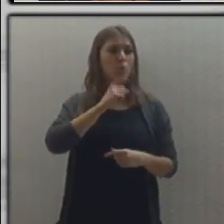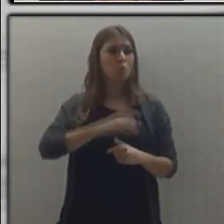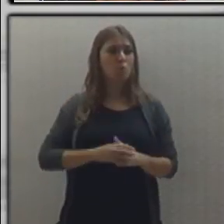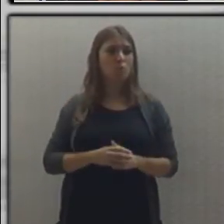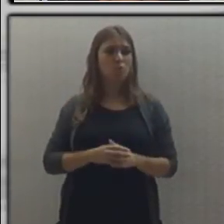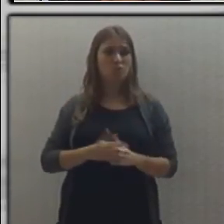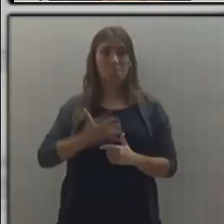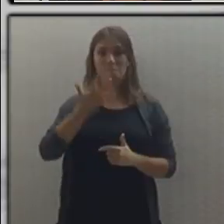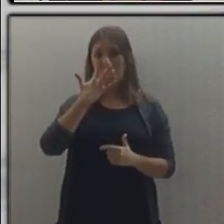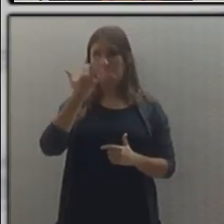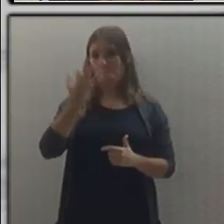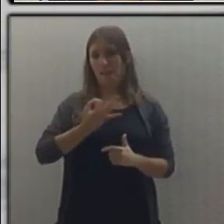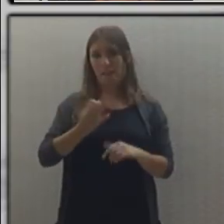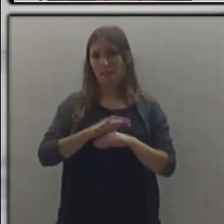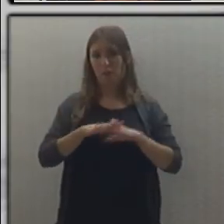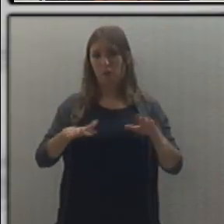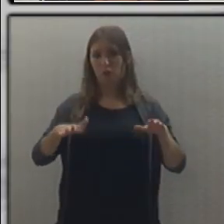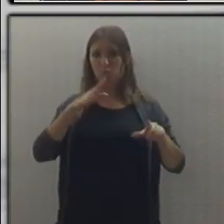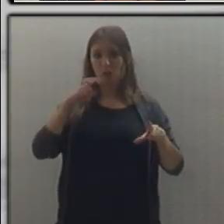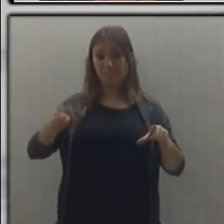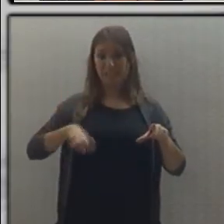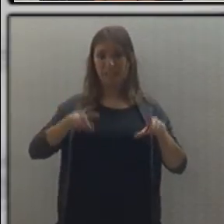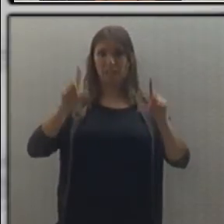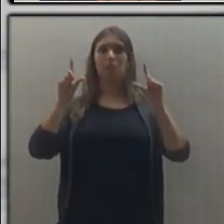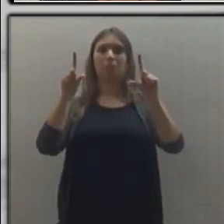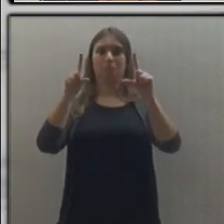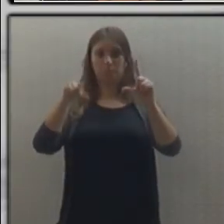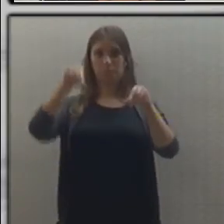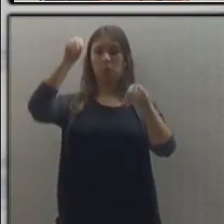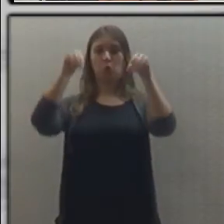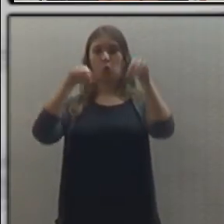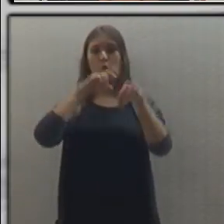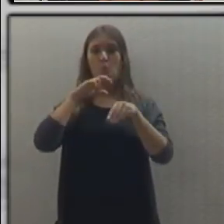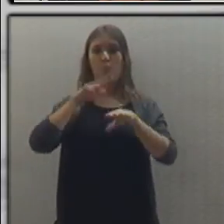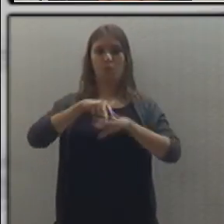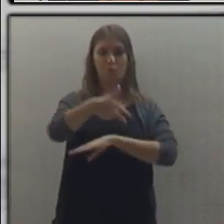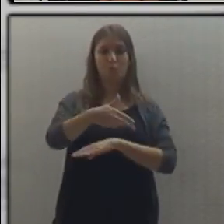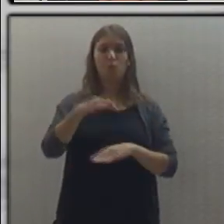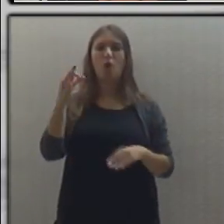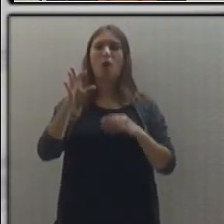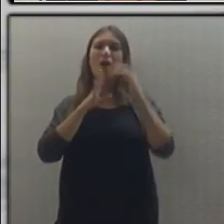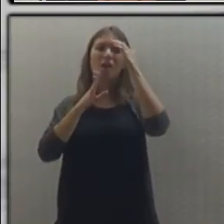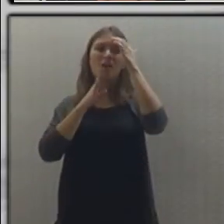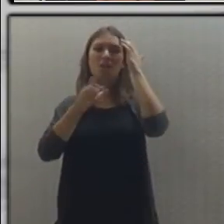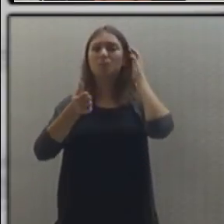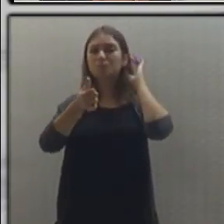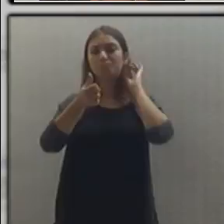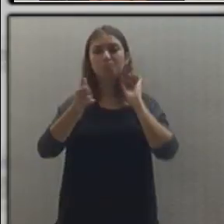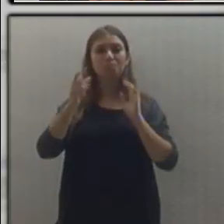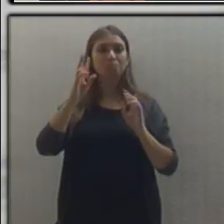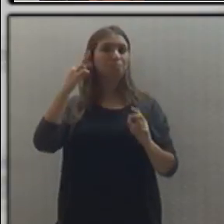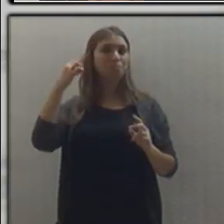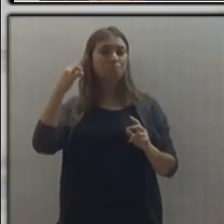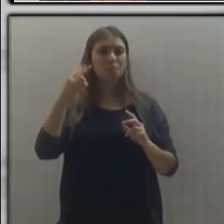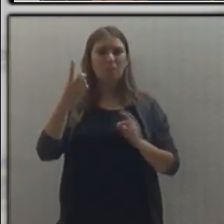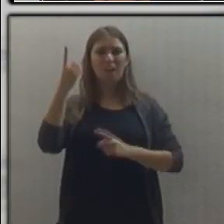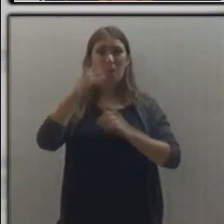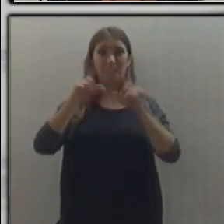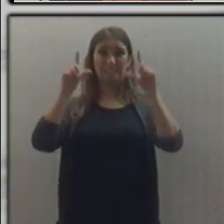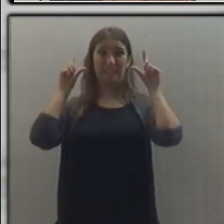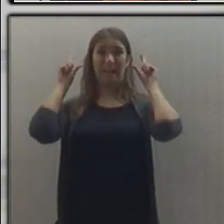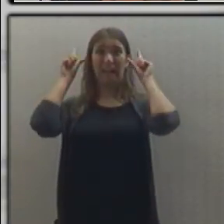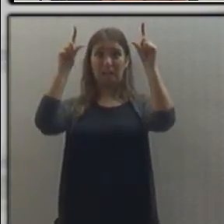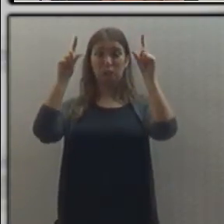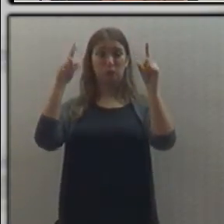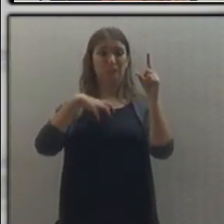un sitio peligroso, en el medio de las escaleras, u otro ejemplo serían los interfonos, que a veces están colocados demasiado altos